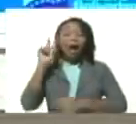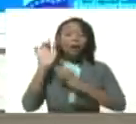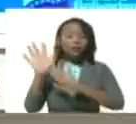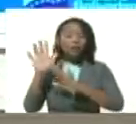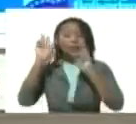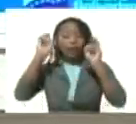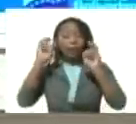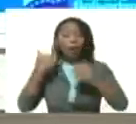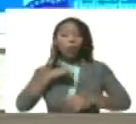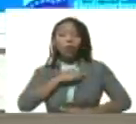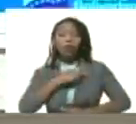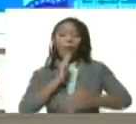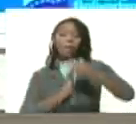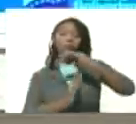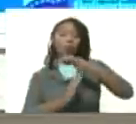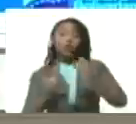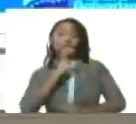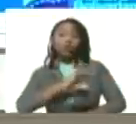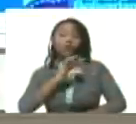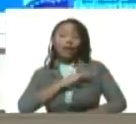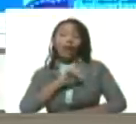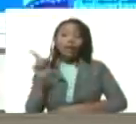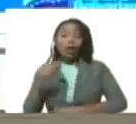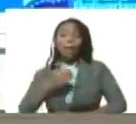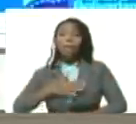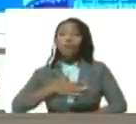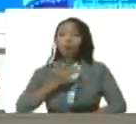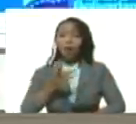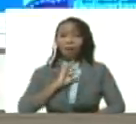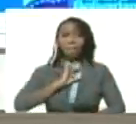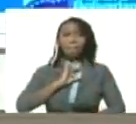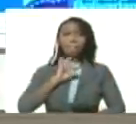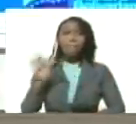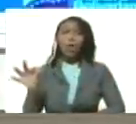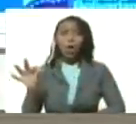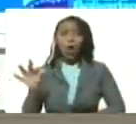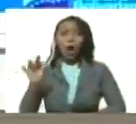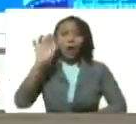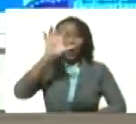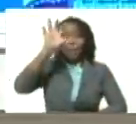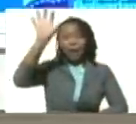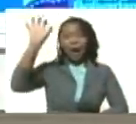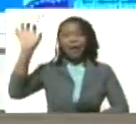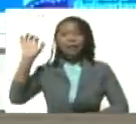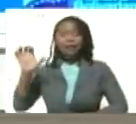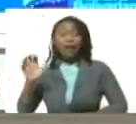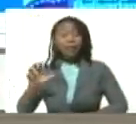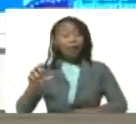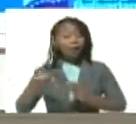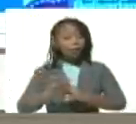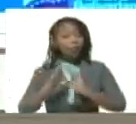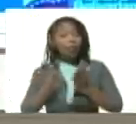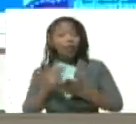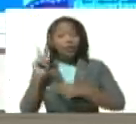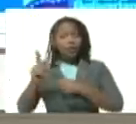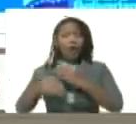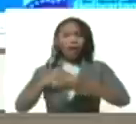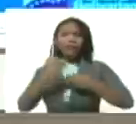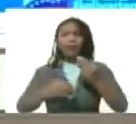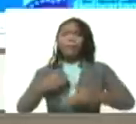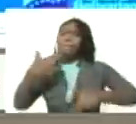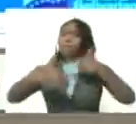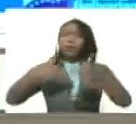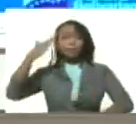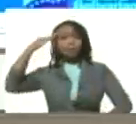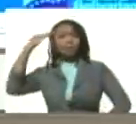venezolanos. La degradación social que puede contagiar a los países de la región, que son criminales, que son